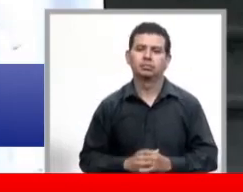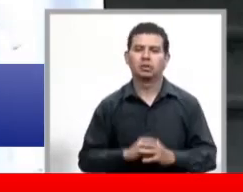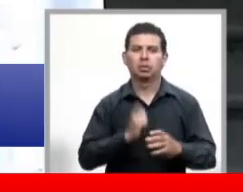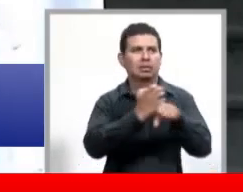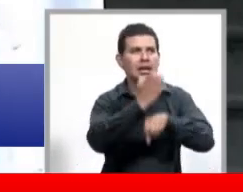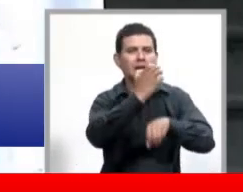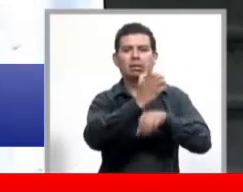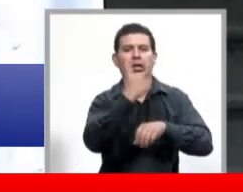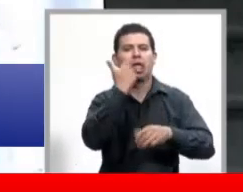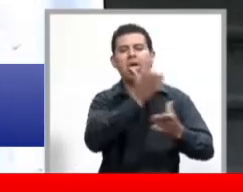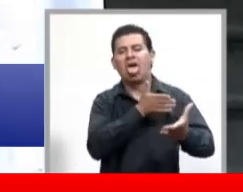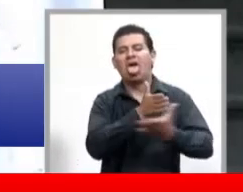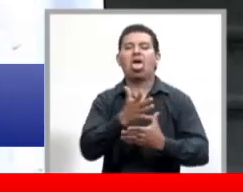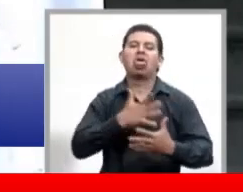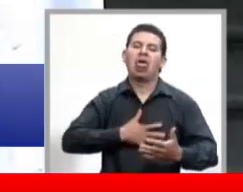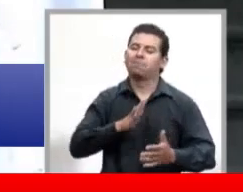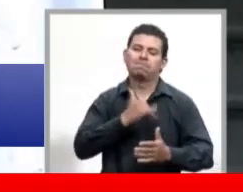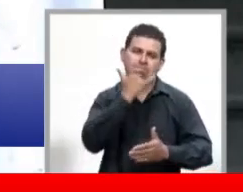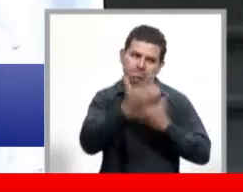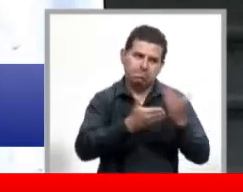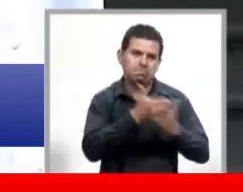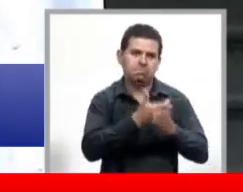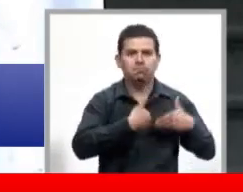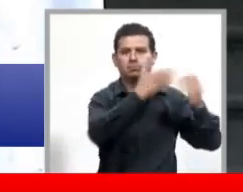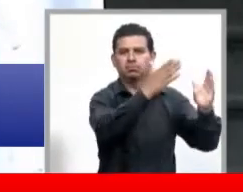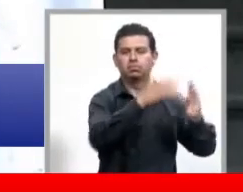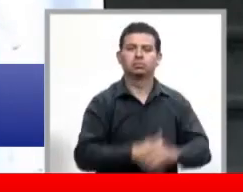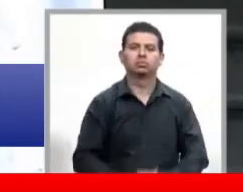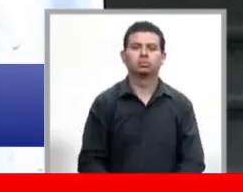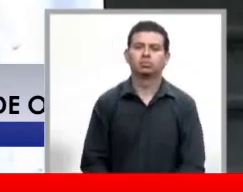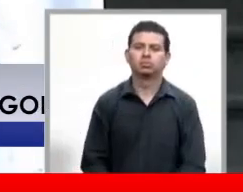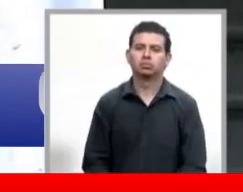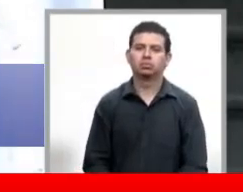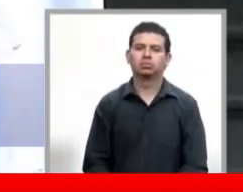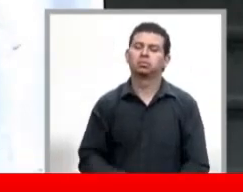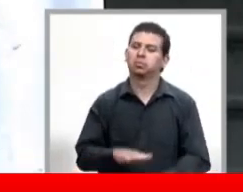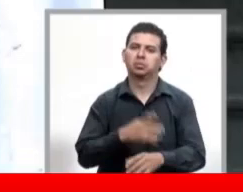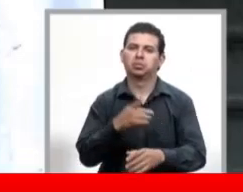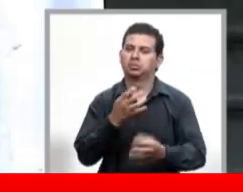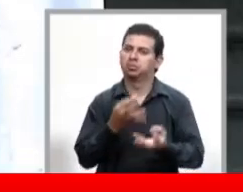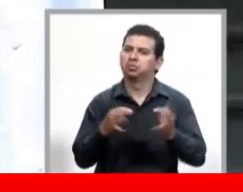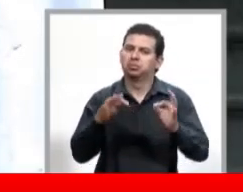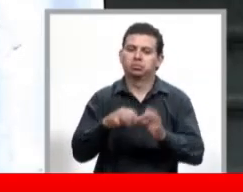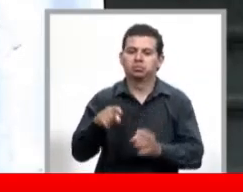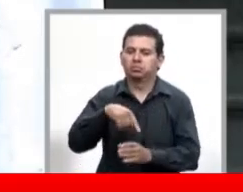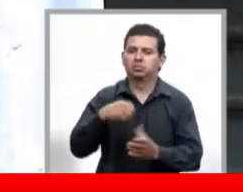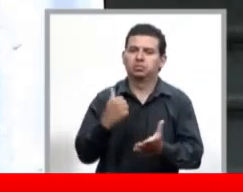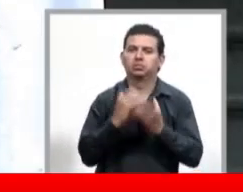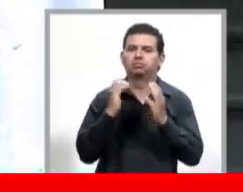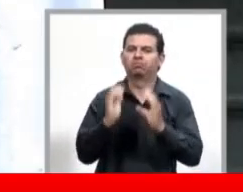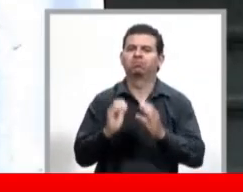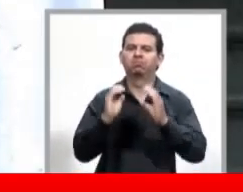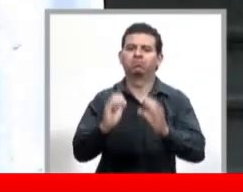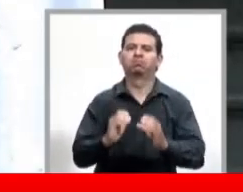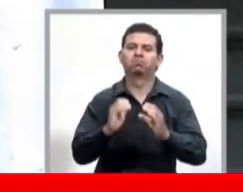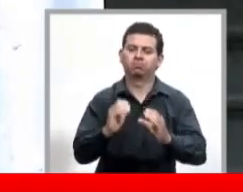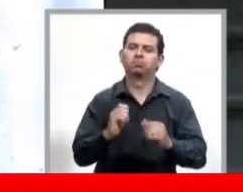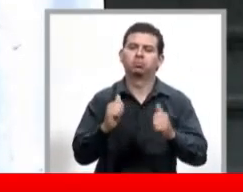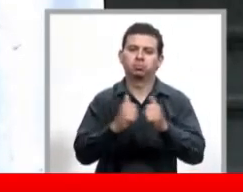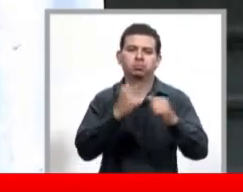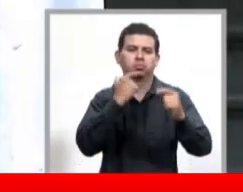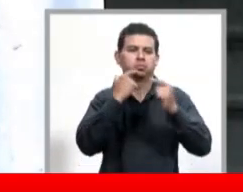a su casa. Así va a ser en las ciudades más importantes y, por supuesto, lo vamos a